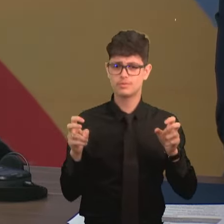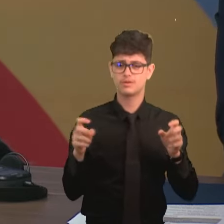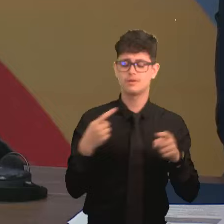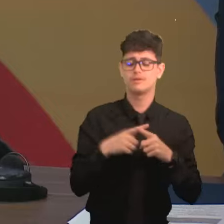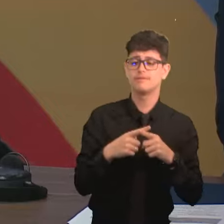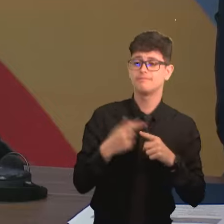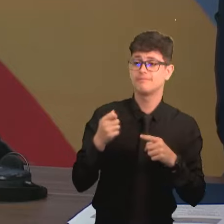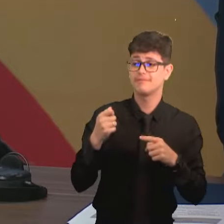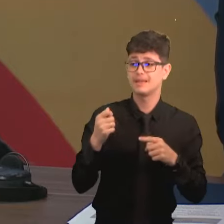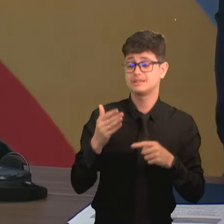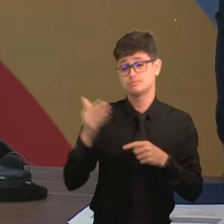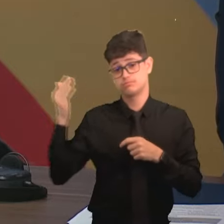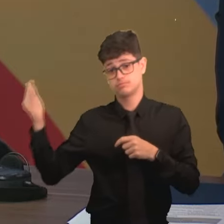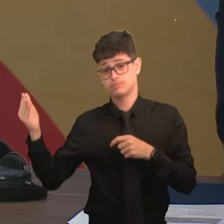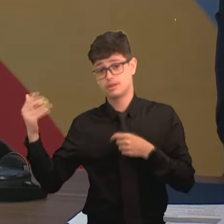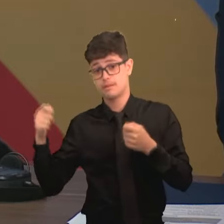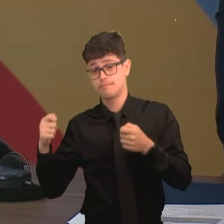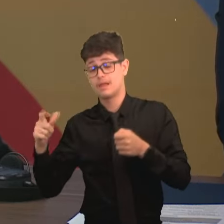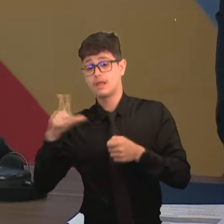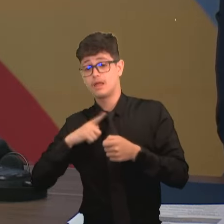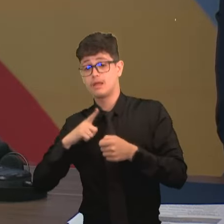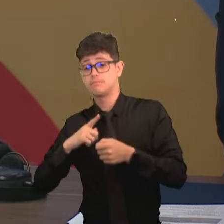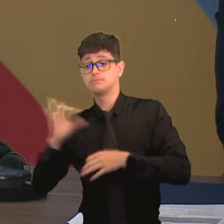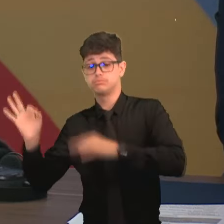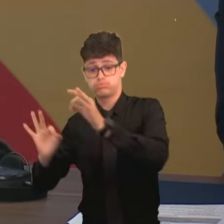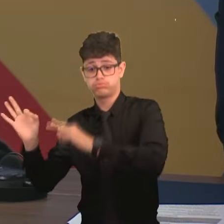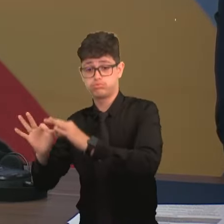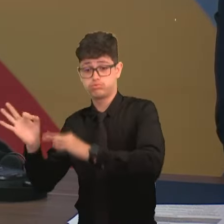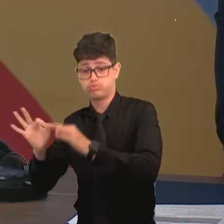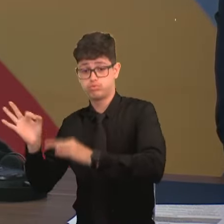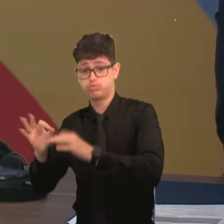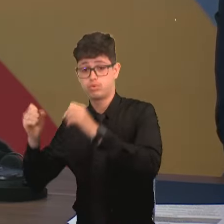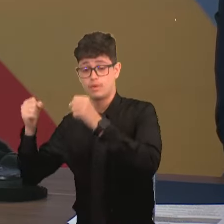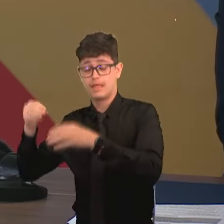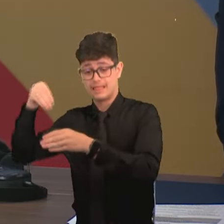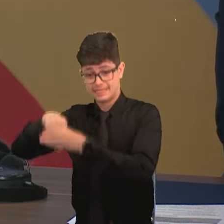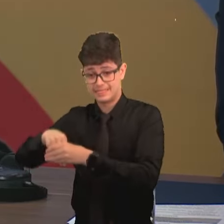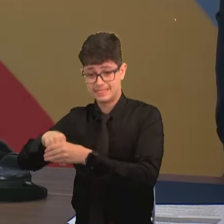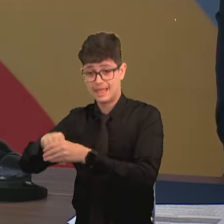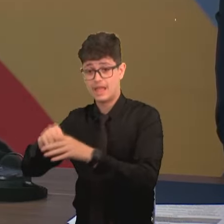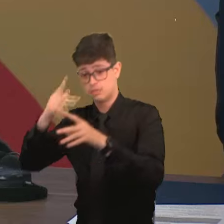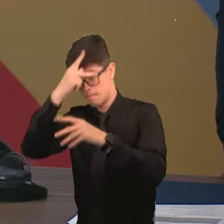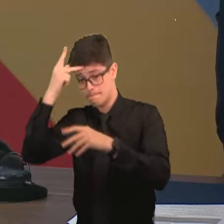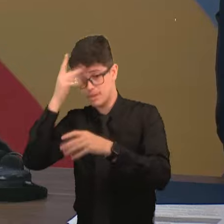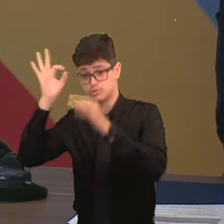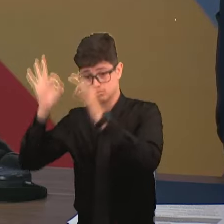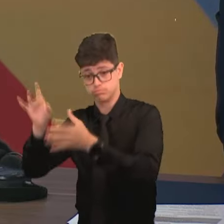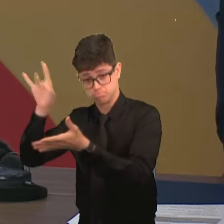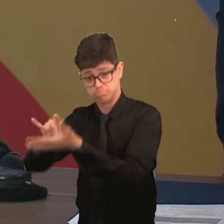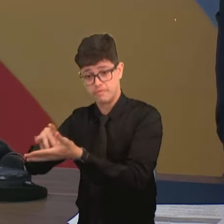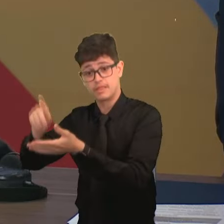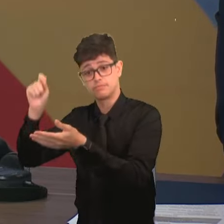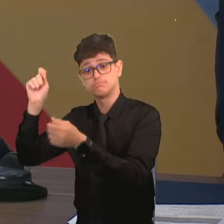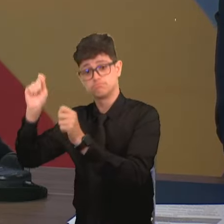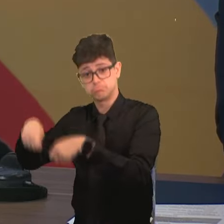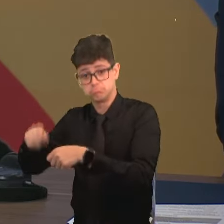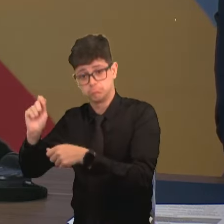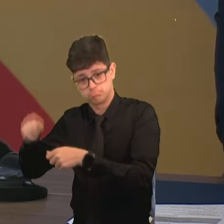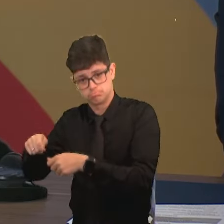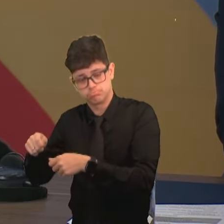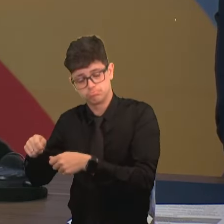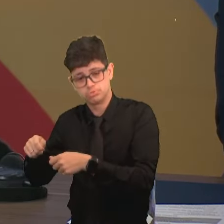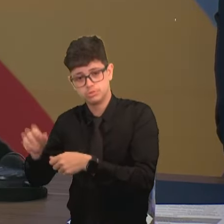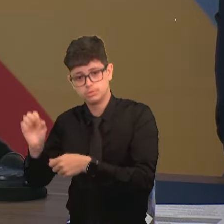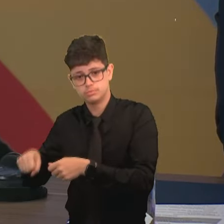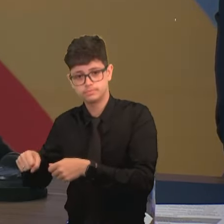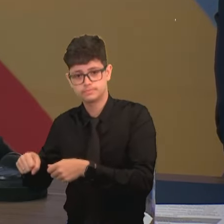Por un lado, necesitamos, sí, varias decisiones humanas durante toda esta cadena, durante todo este ciclo de la vida de